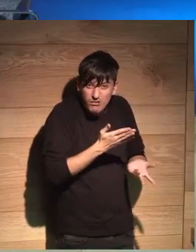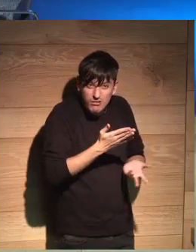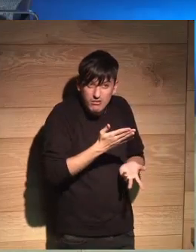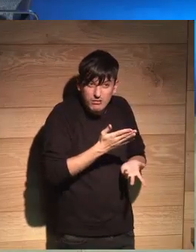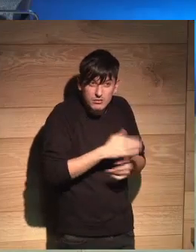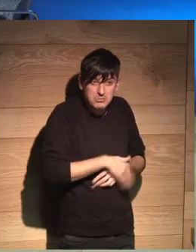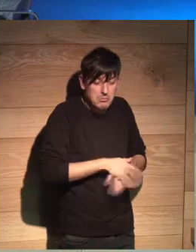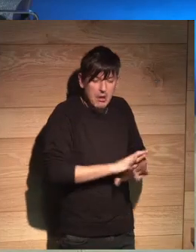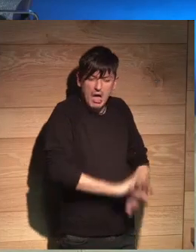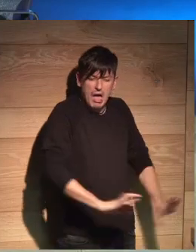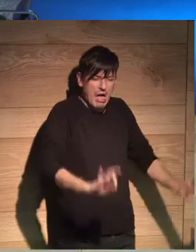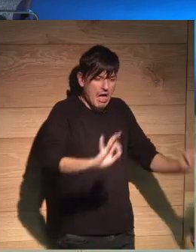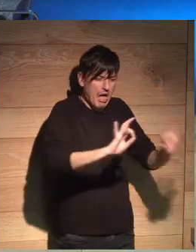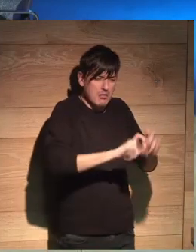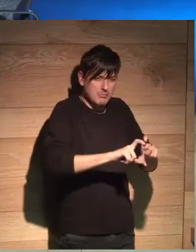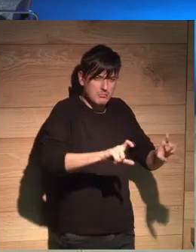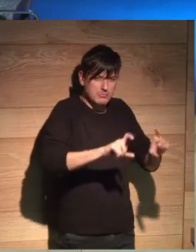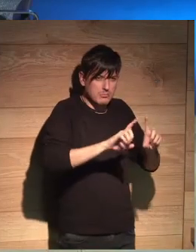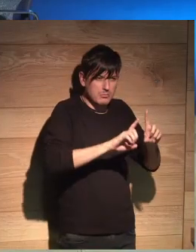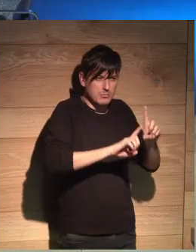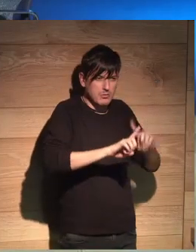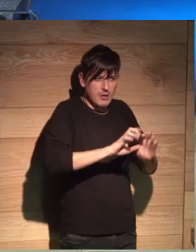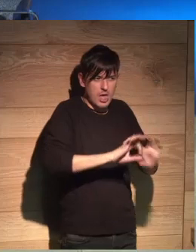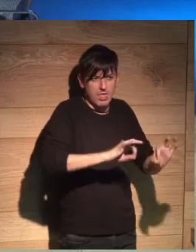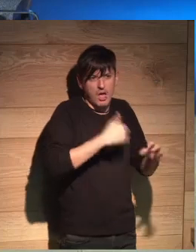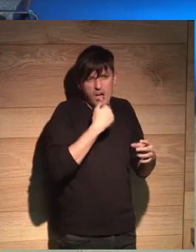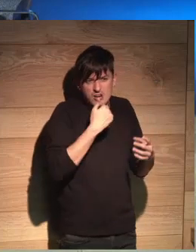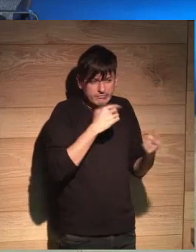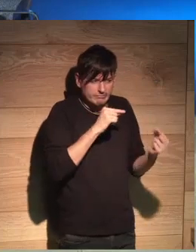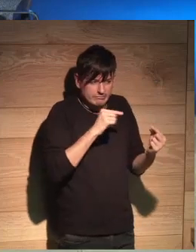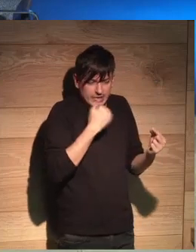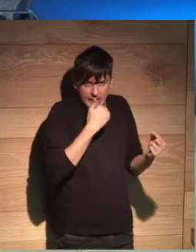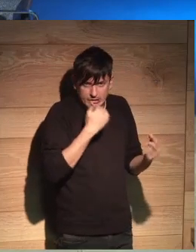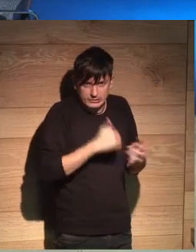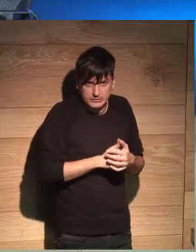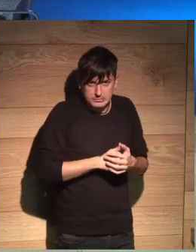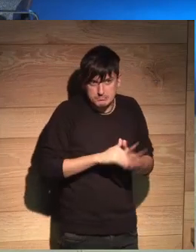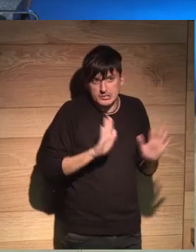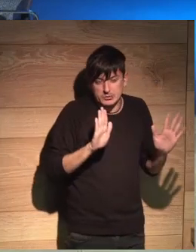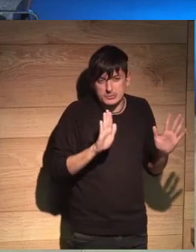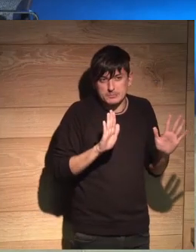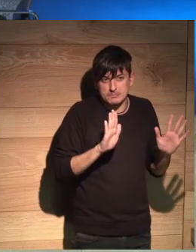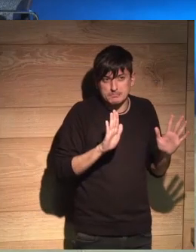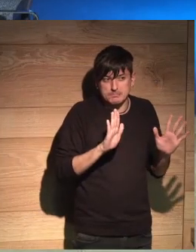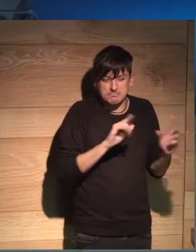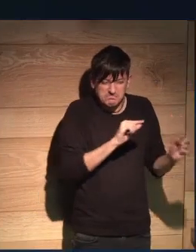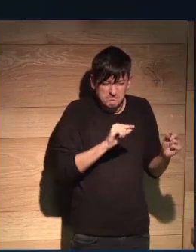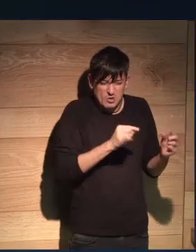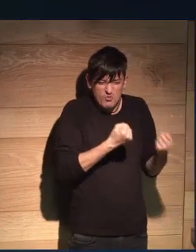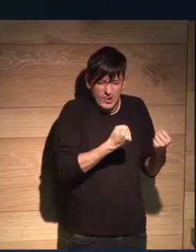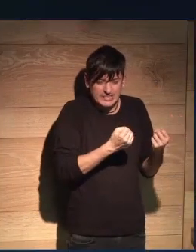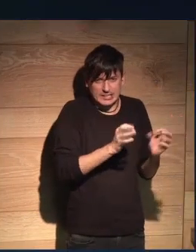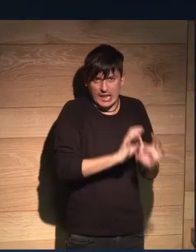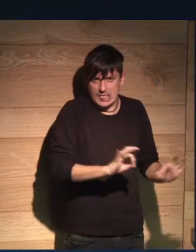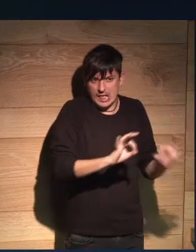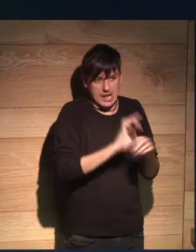algún...? Ninguno. Gordo. Hombre, roce, evidentemente muchas cosas, muchas gracias no le han hecho. Pero roce fuerte,